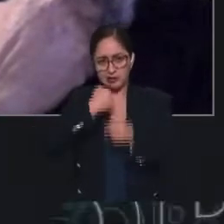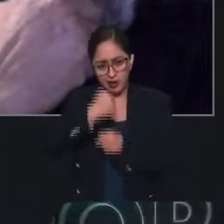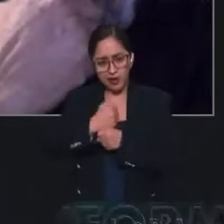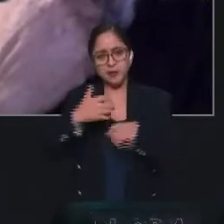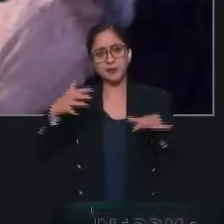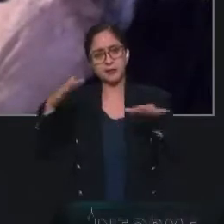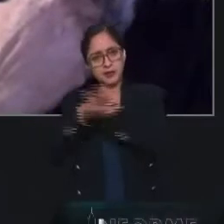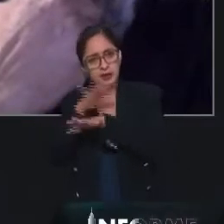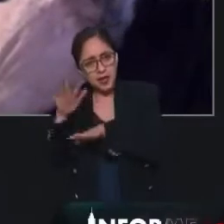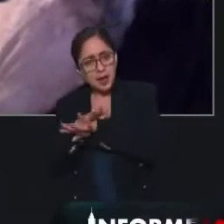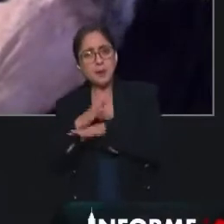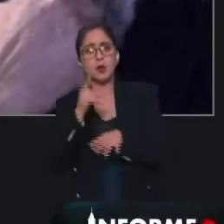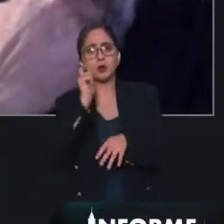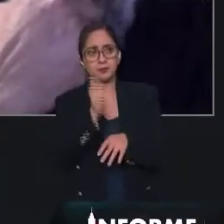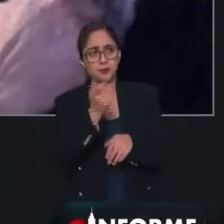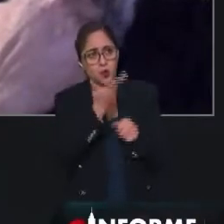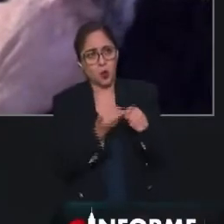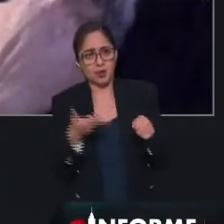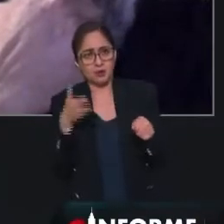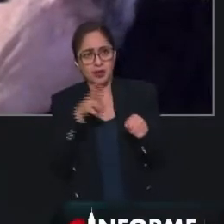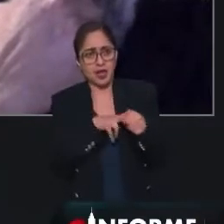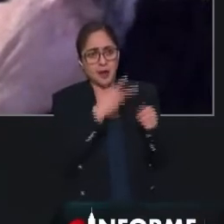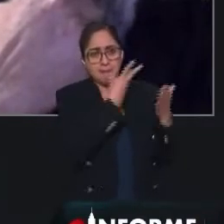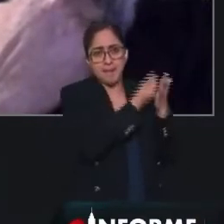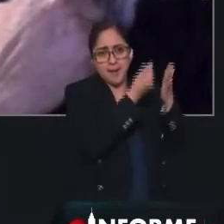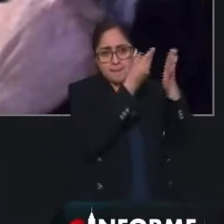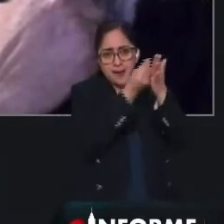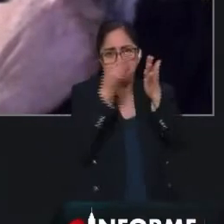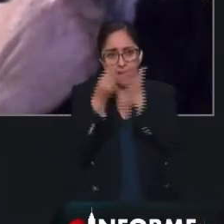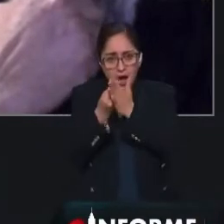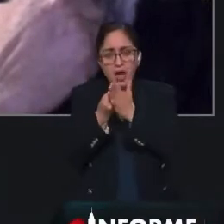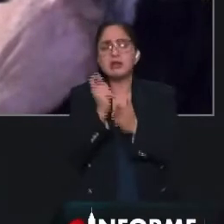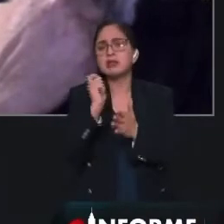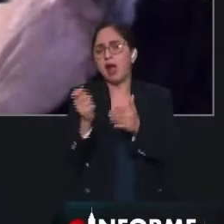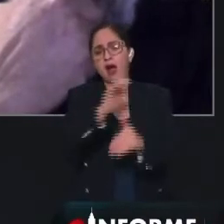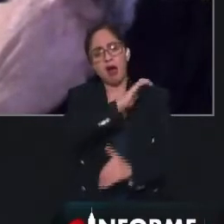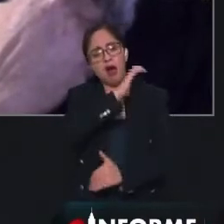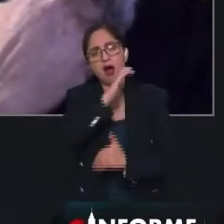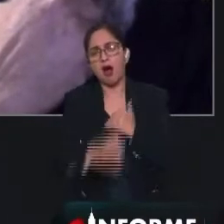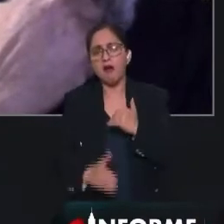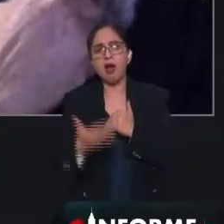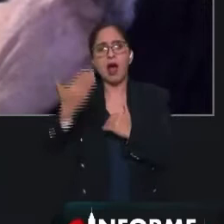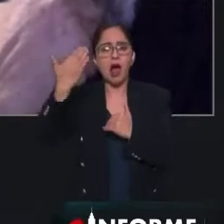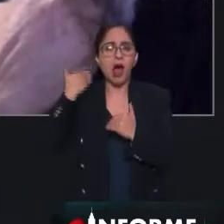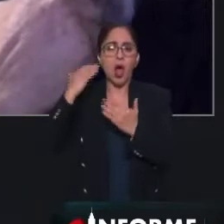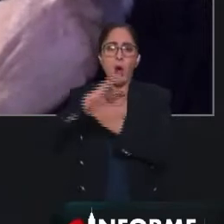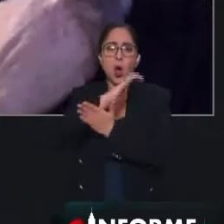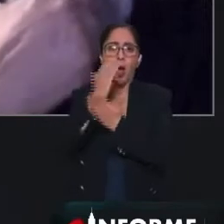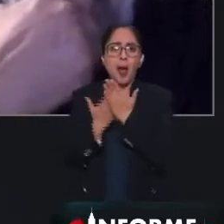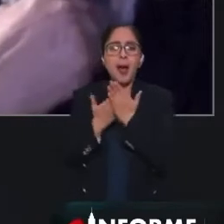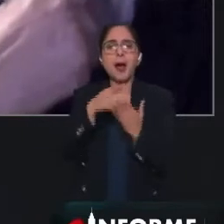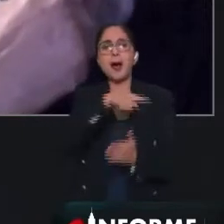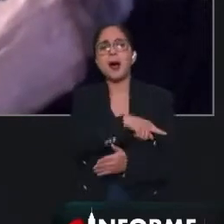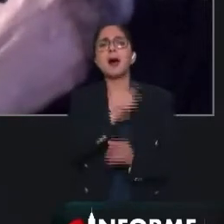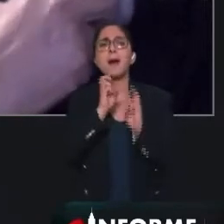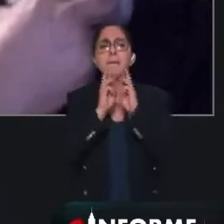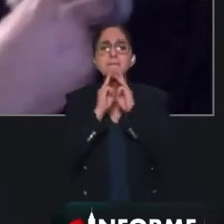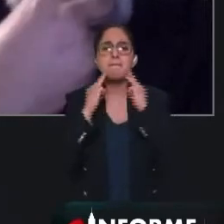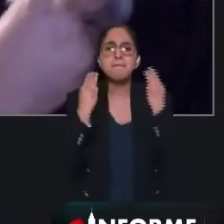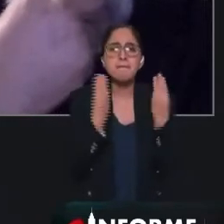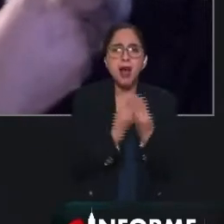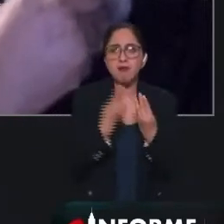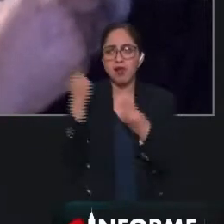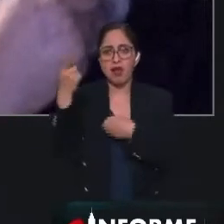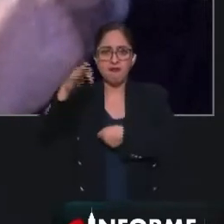rehabilitación de hospitales y se acabó con algo que ha generado muchísima polémica, con los contratos mafiosos y mezquinos que había con